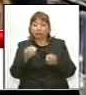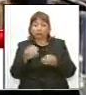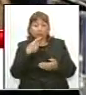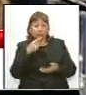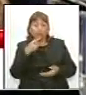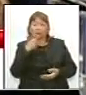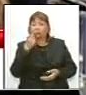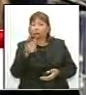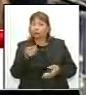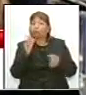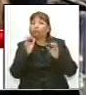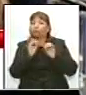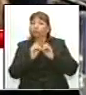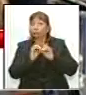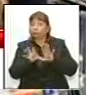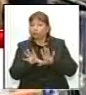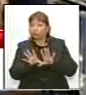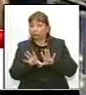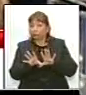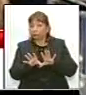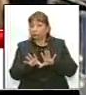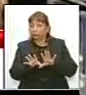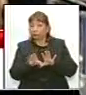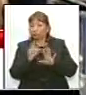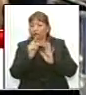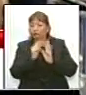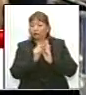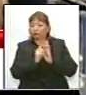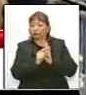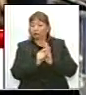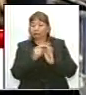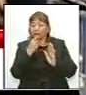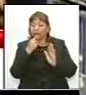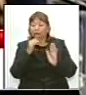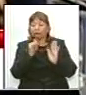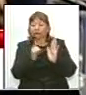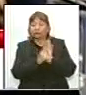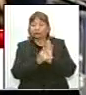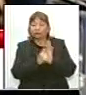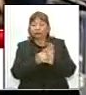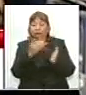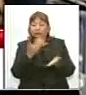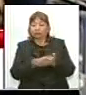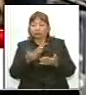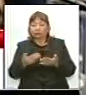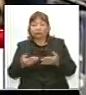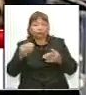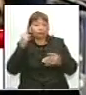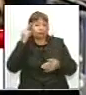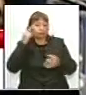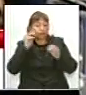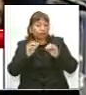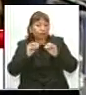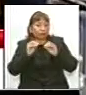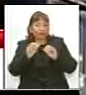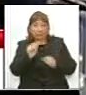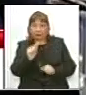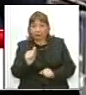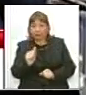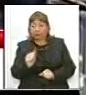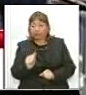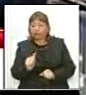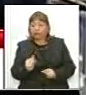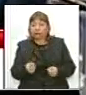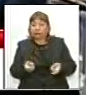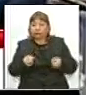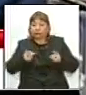claramente en uno de los párrafos, dice que en los asuntos relacionados a